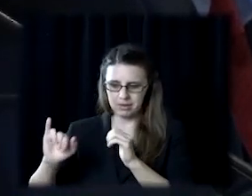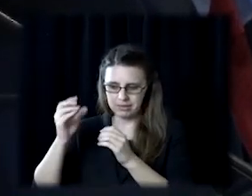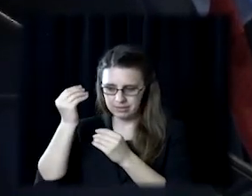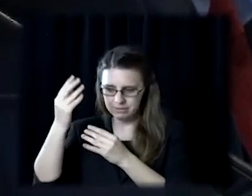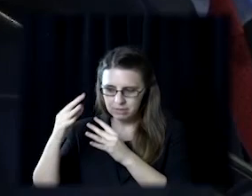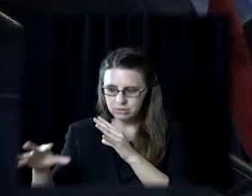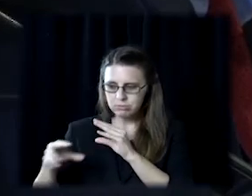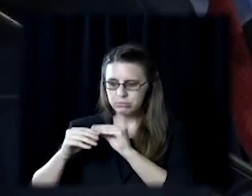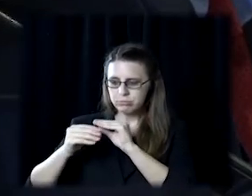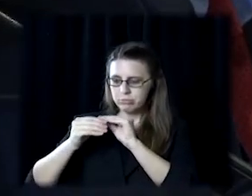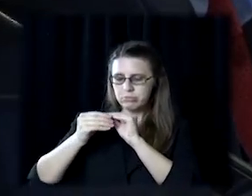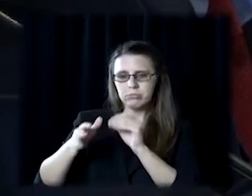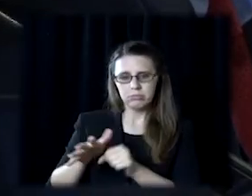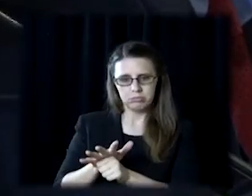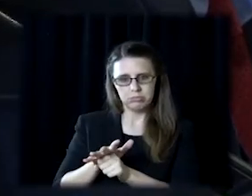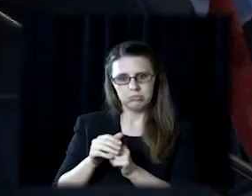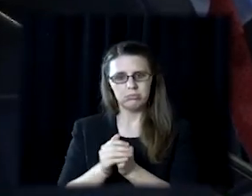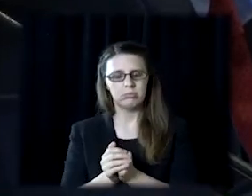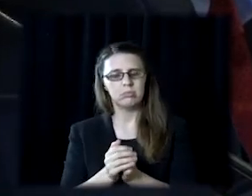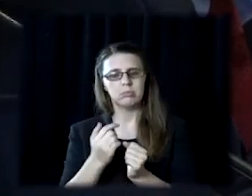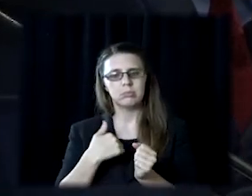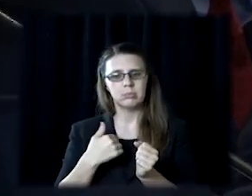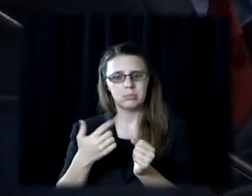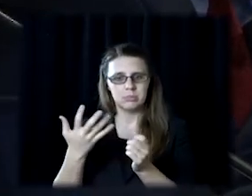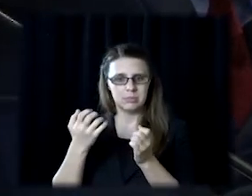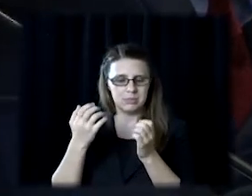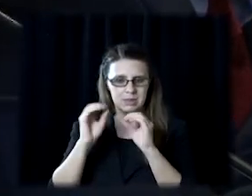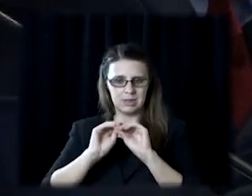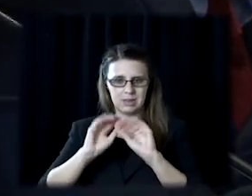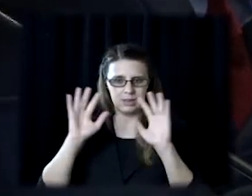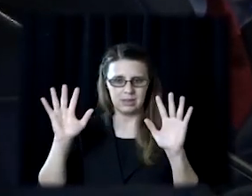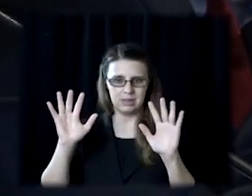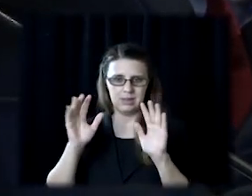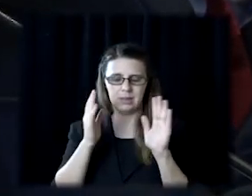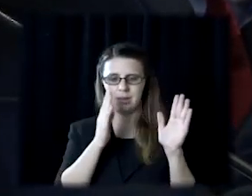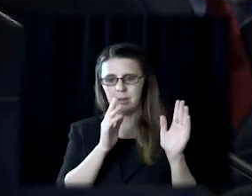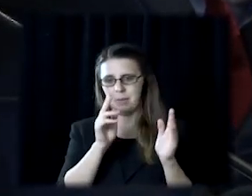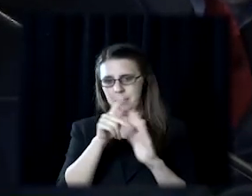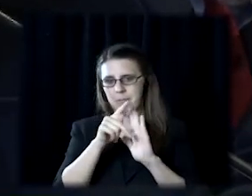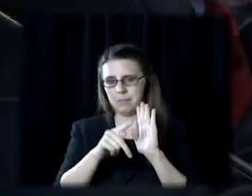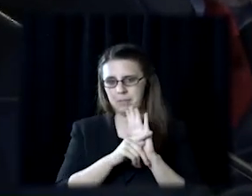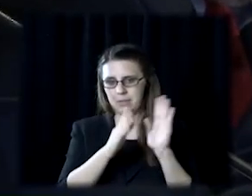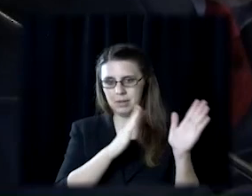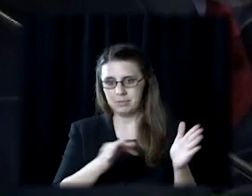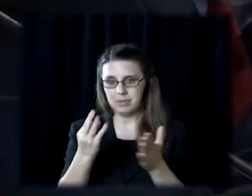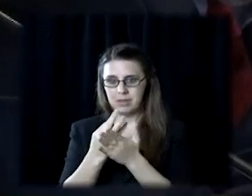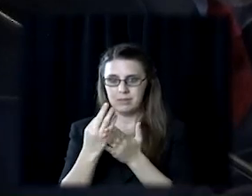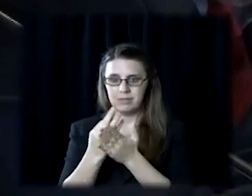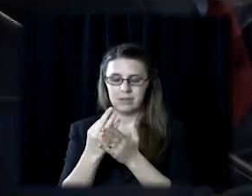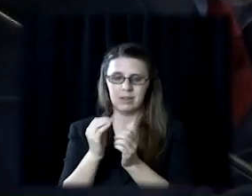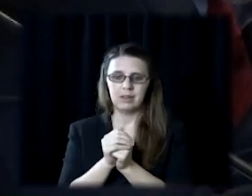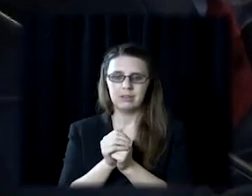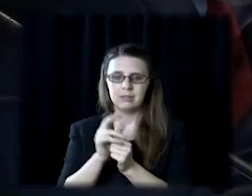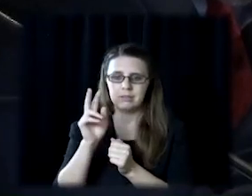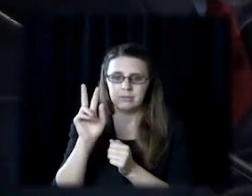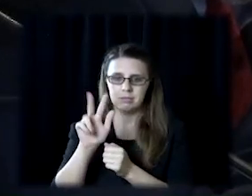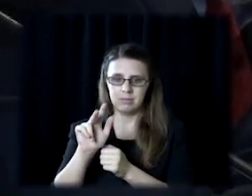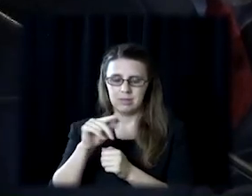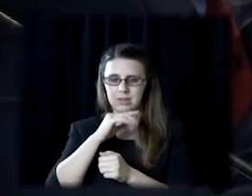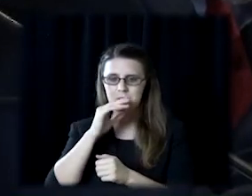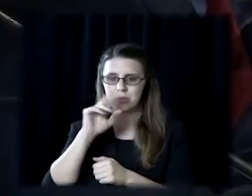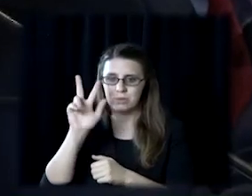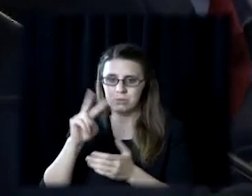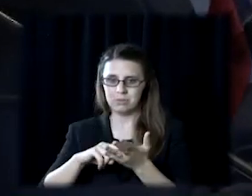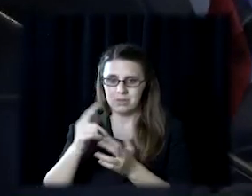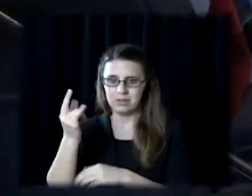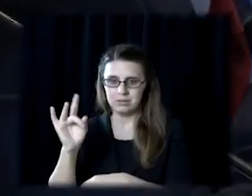gustaría resaltar varias diferencias clave en cuanto a políticas y supuestos del plan fiscal del 23-10-18. Reforma de las pensiones. La